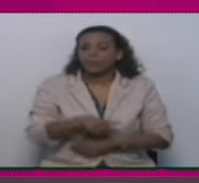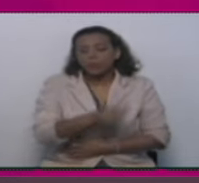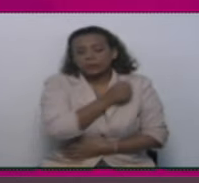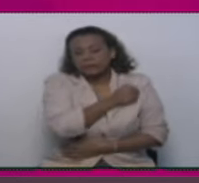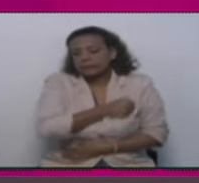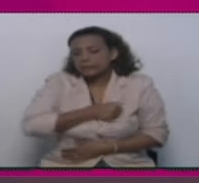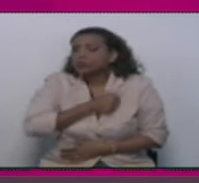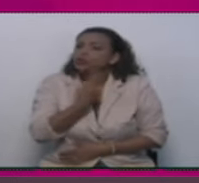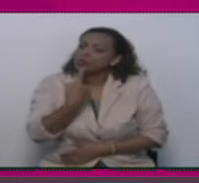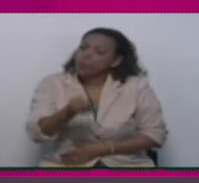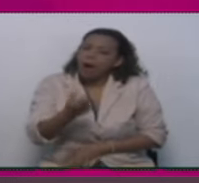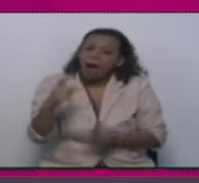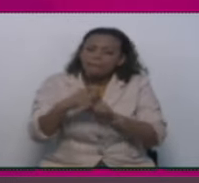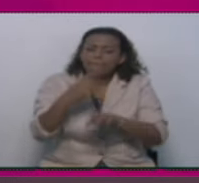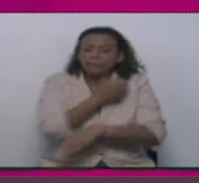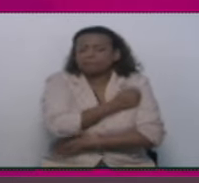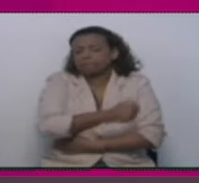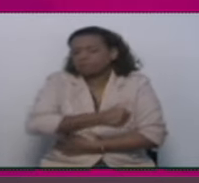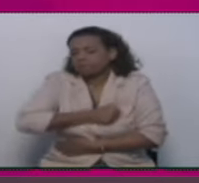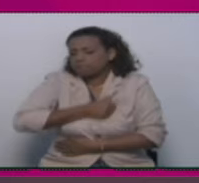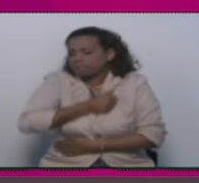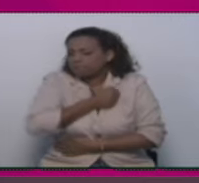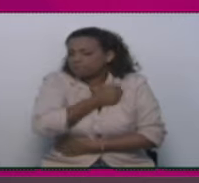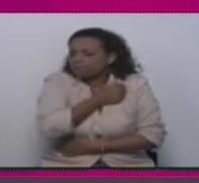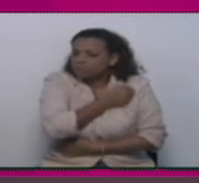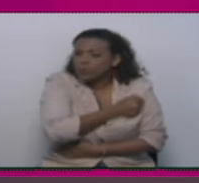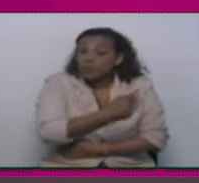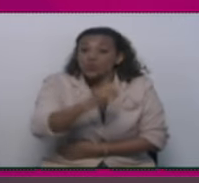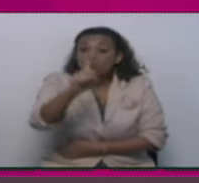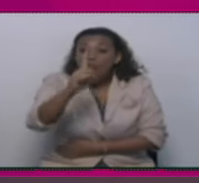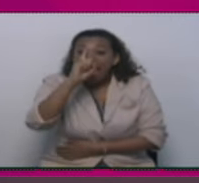lamentable, lo que voy a decir es muy lamentable, que en un año